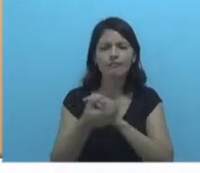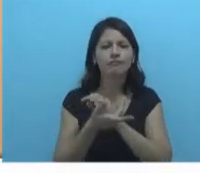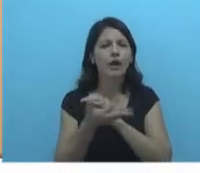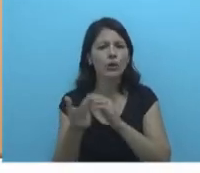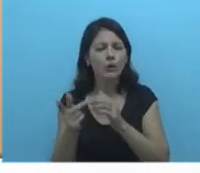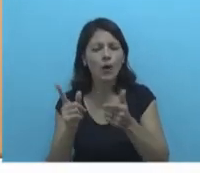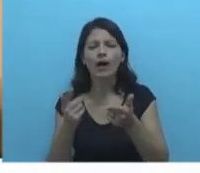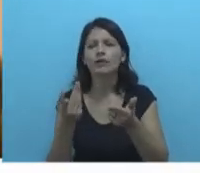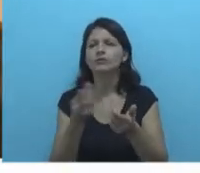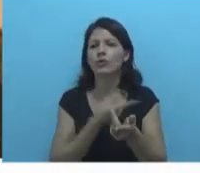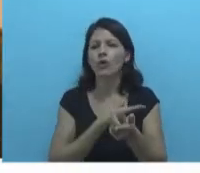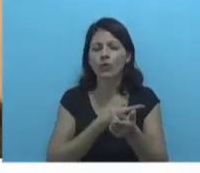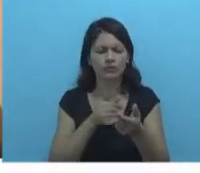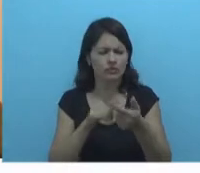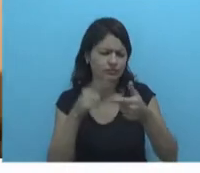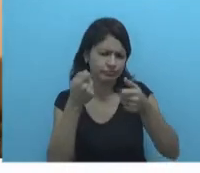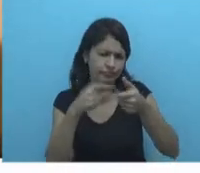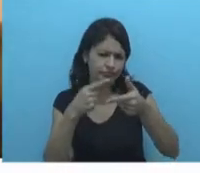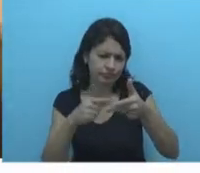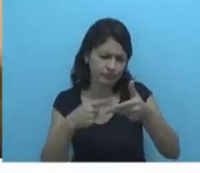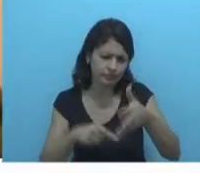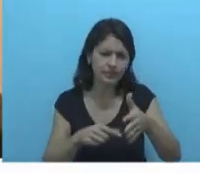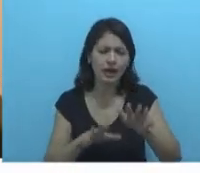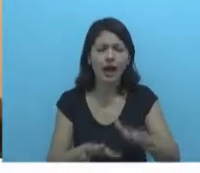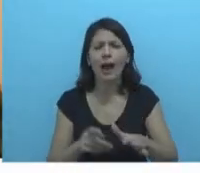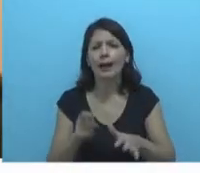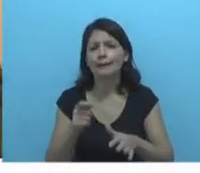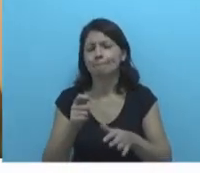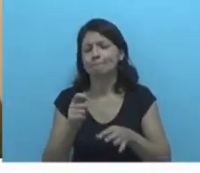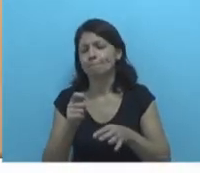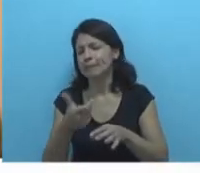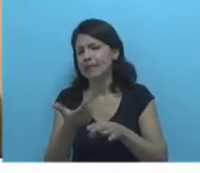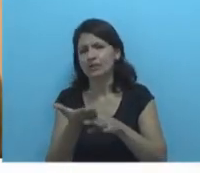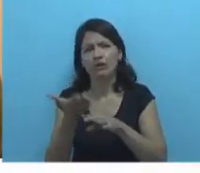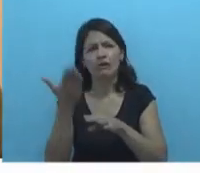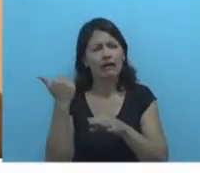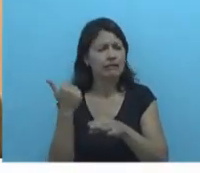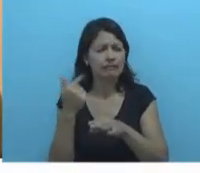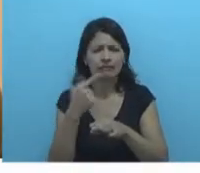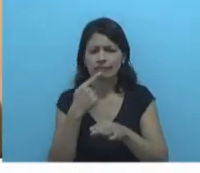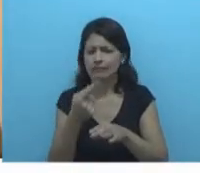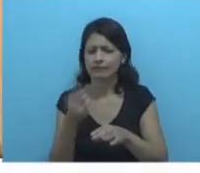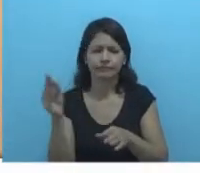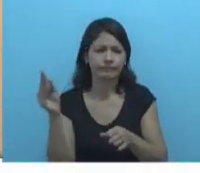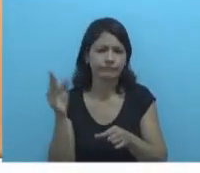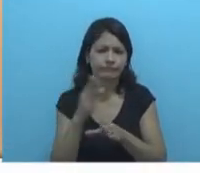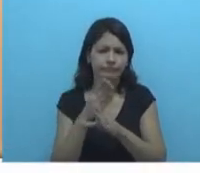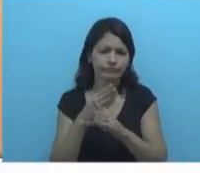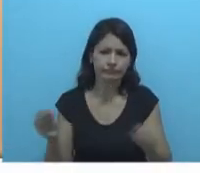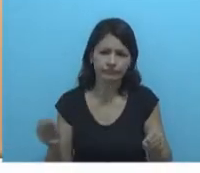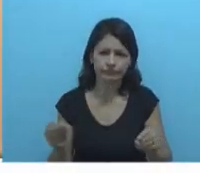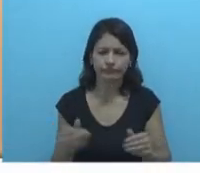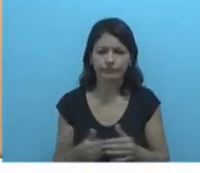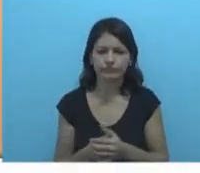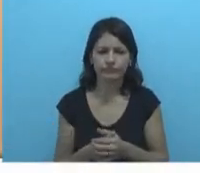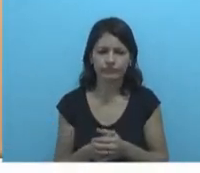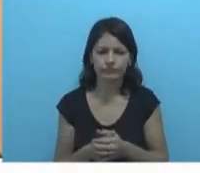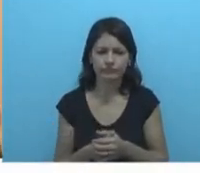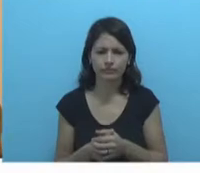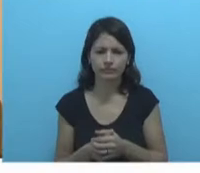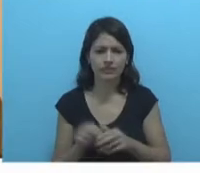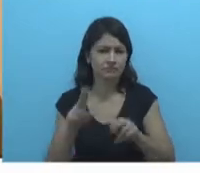Sin embargo, una fuerte presión con un discurso de que éramos comunistas, que nos metíamos adentro de las empresas, y lo que nosotros tenemos